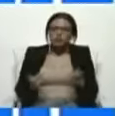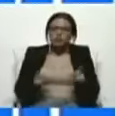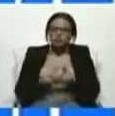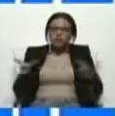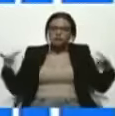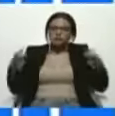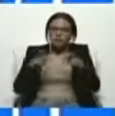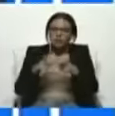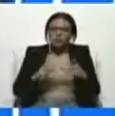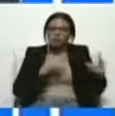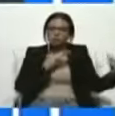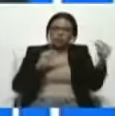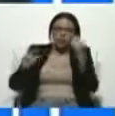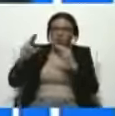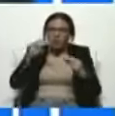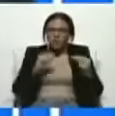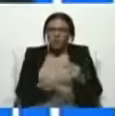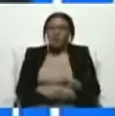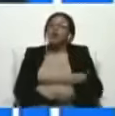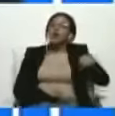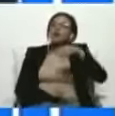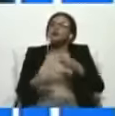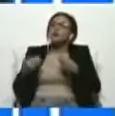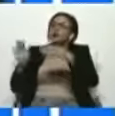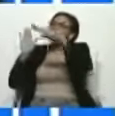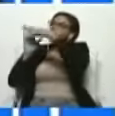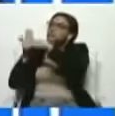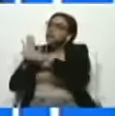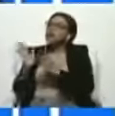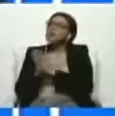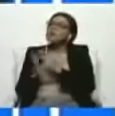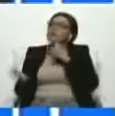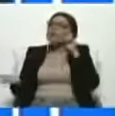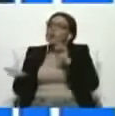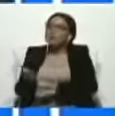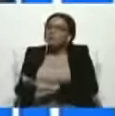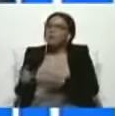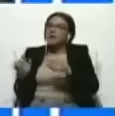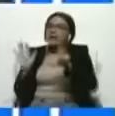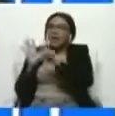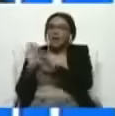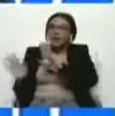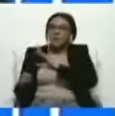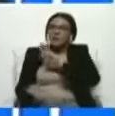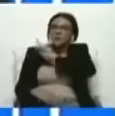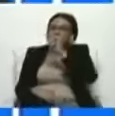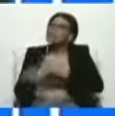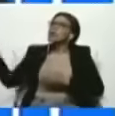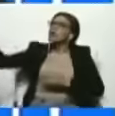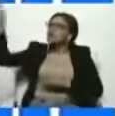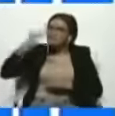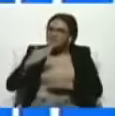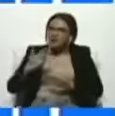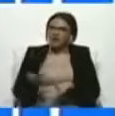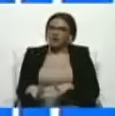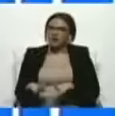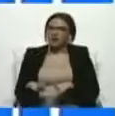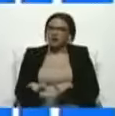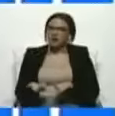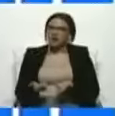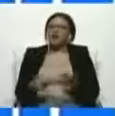Pero pusimos el requisito de que tenían que cumplir con la Constitución. Y tampoco es una cosa tan difícil. El primer